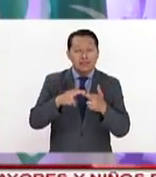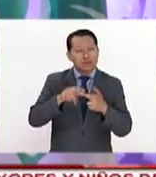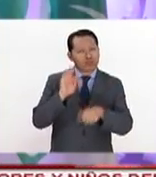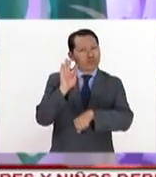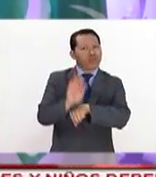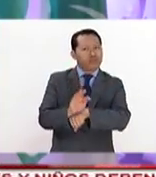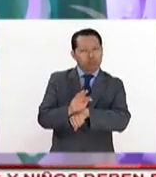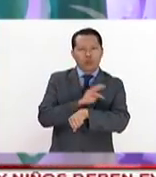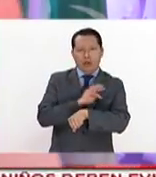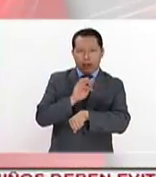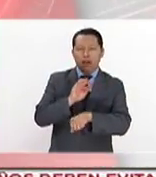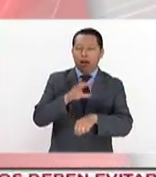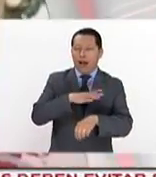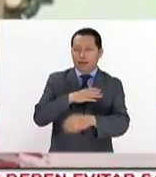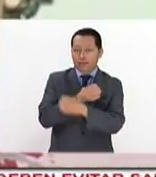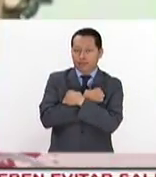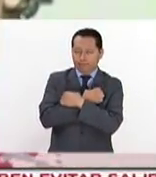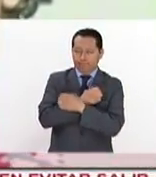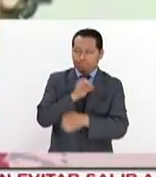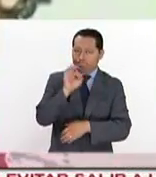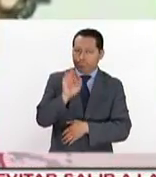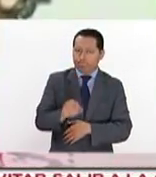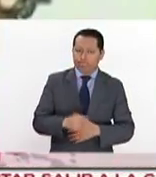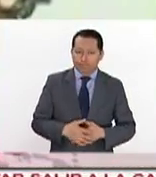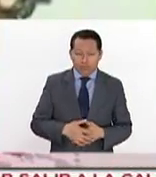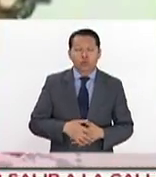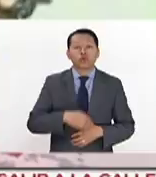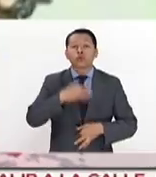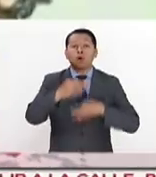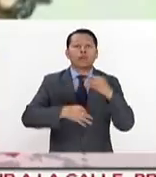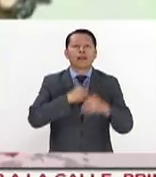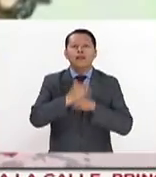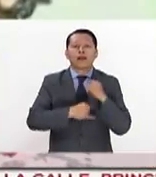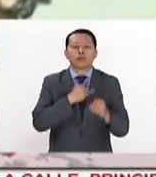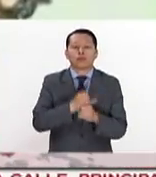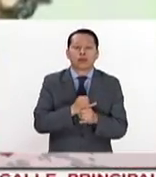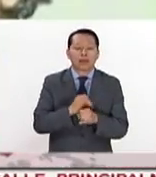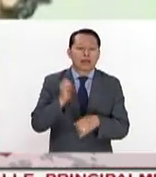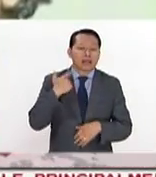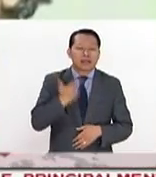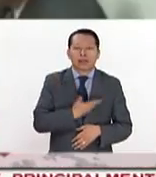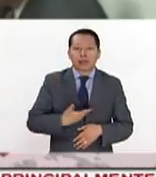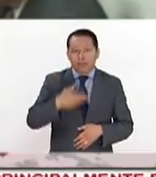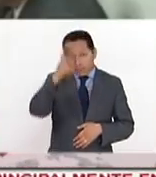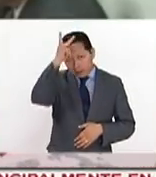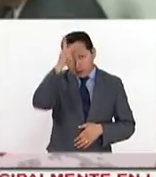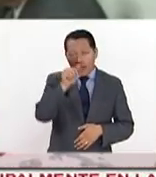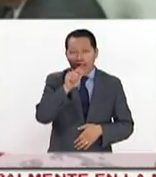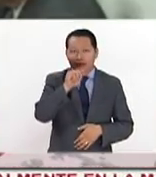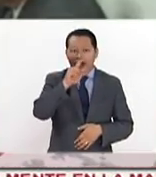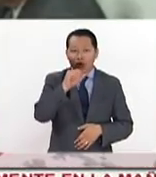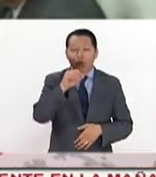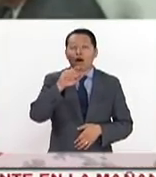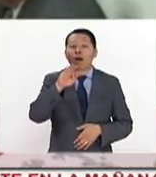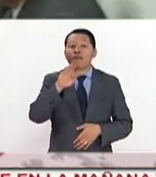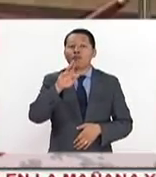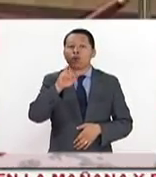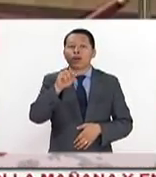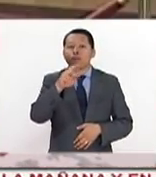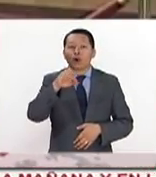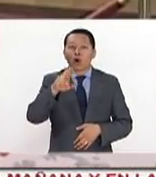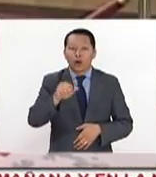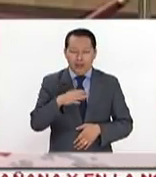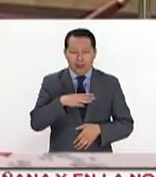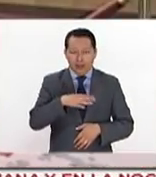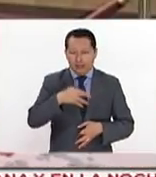calidad educativa. En noticias internacionales, el expresidente de Perú, Alberto Fujimori, será juzgado por